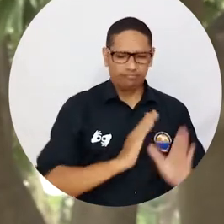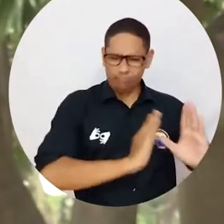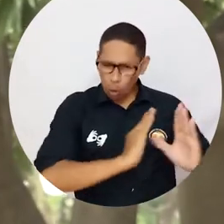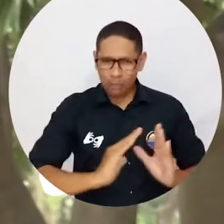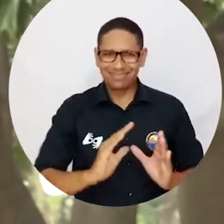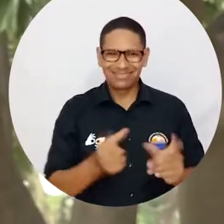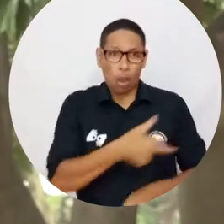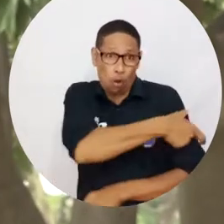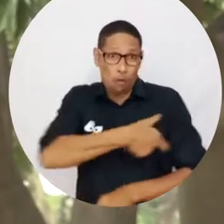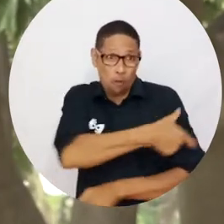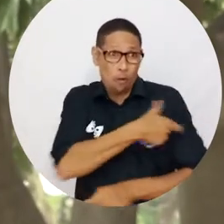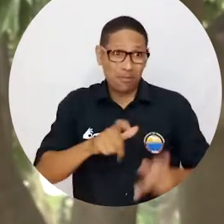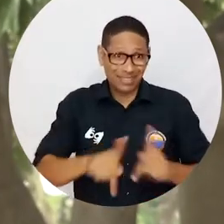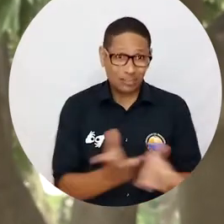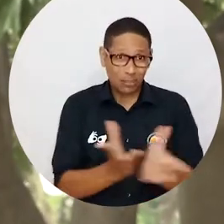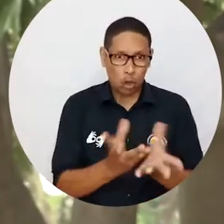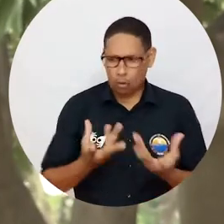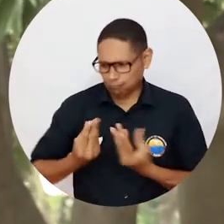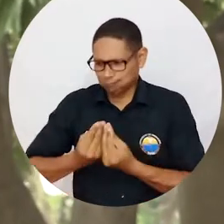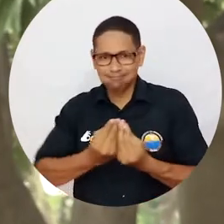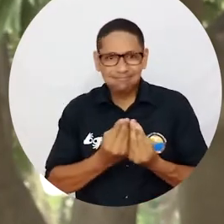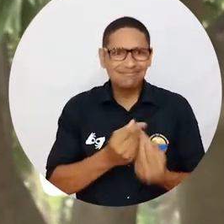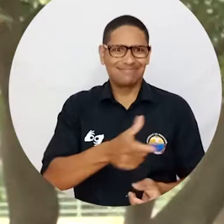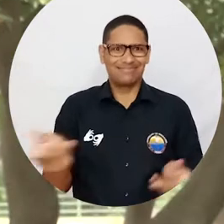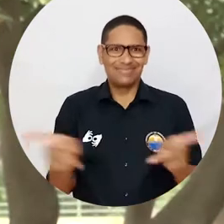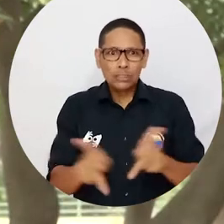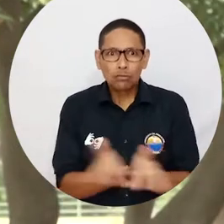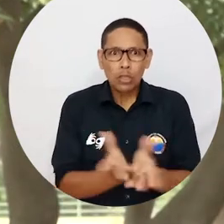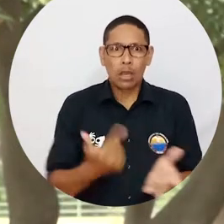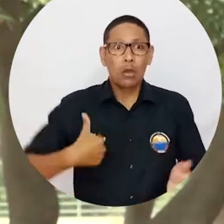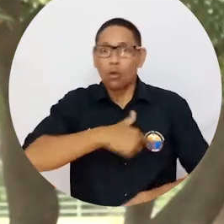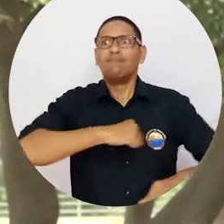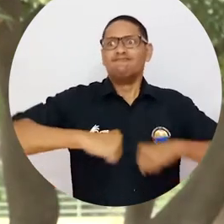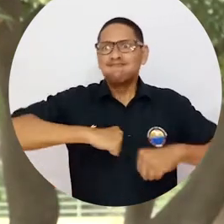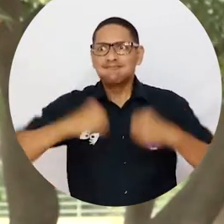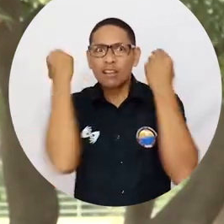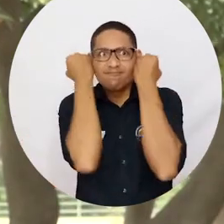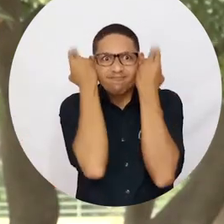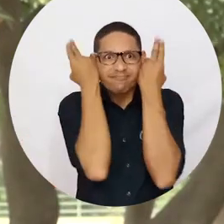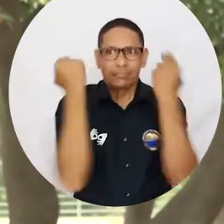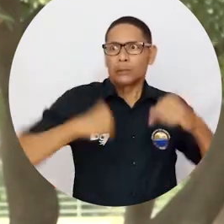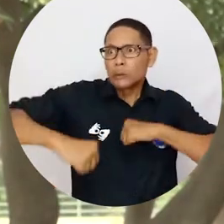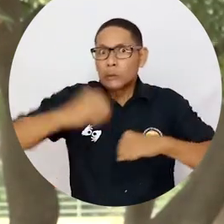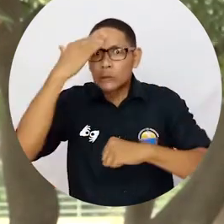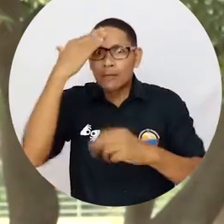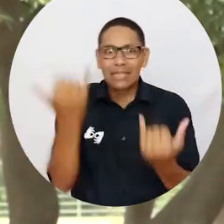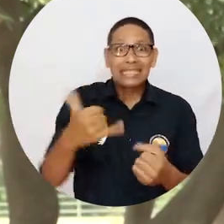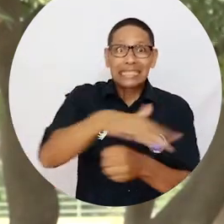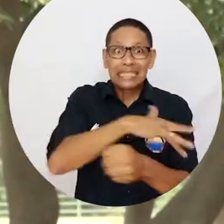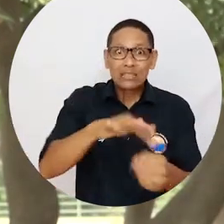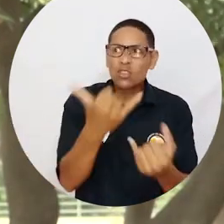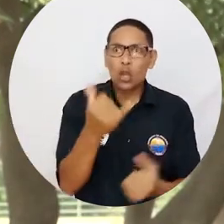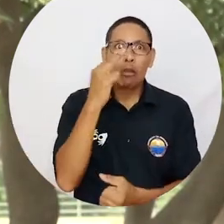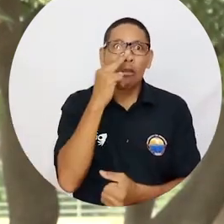como comité estudiantil y como movimiento estudiantil para ser diligentes, digamos, respecto a las situaciones que se presenten en el